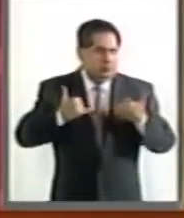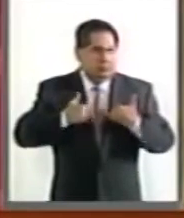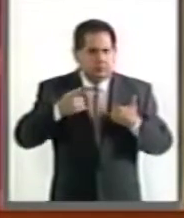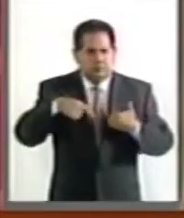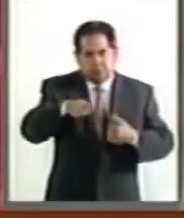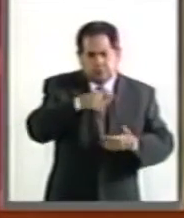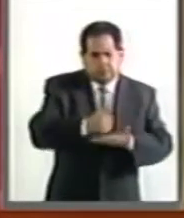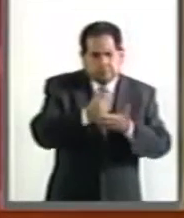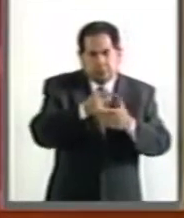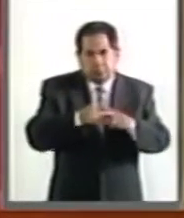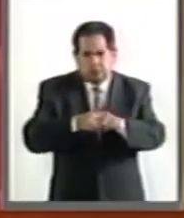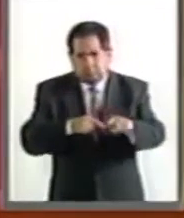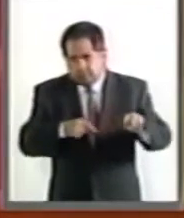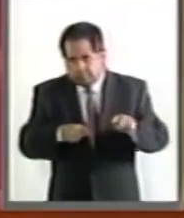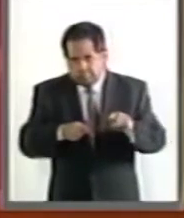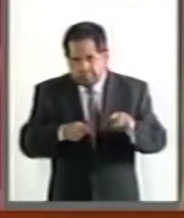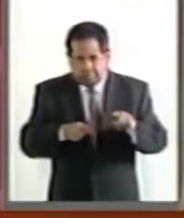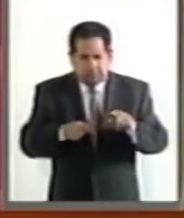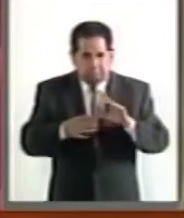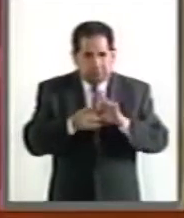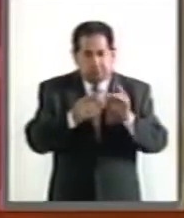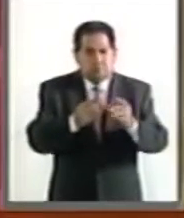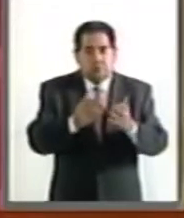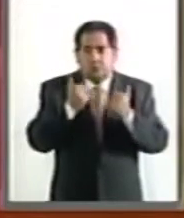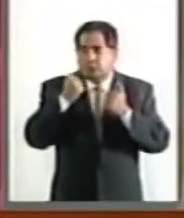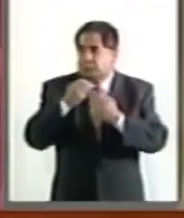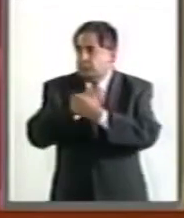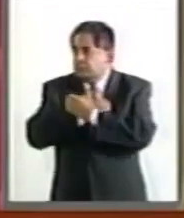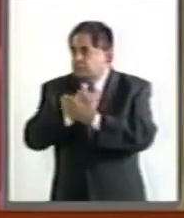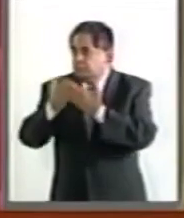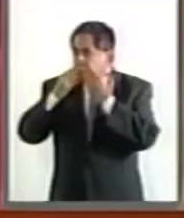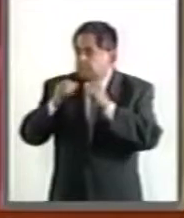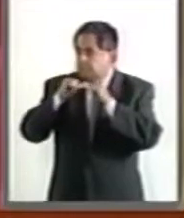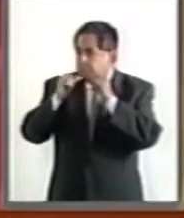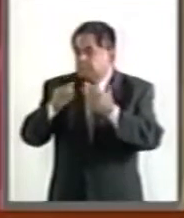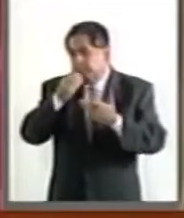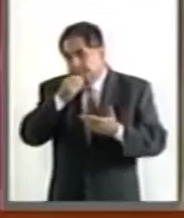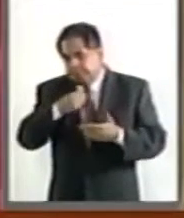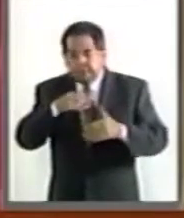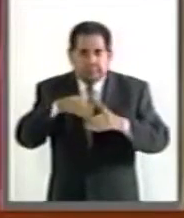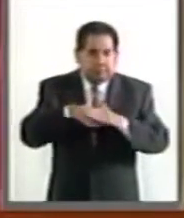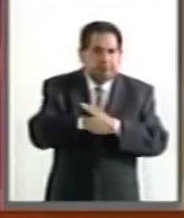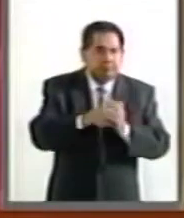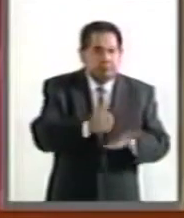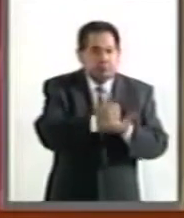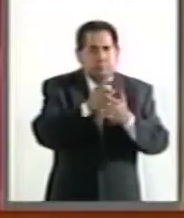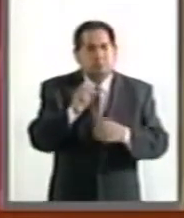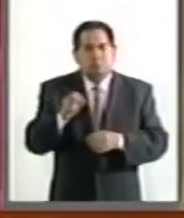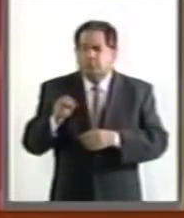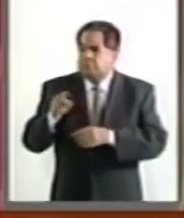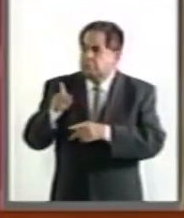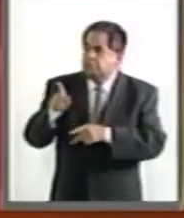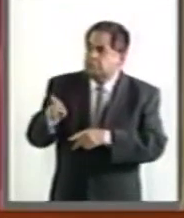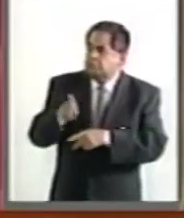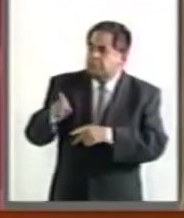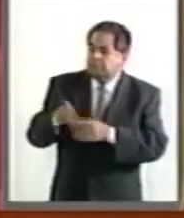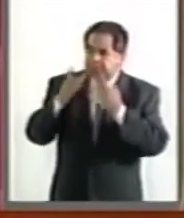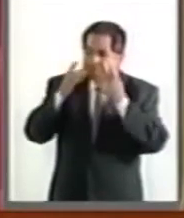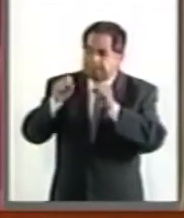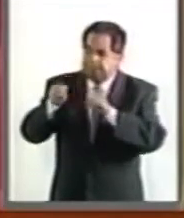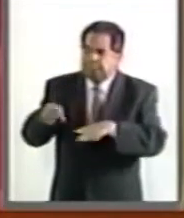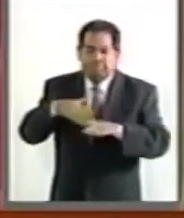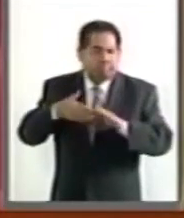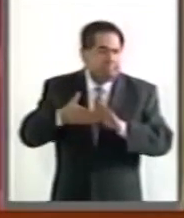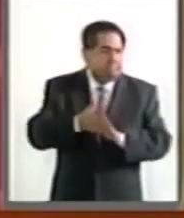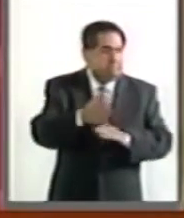son no han tenido el derecho a la educación, que vienen de sus pueblos, que trabajan en